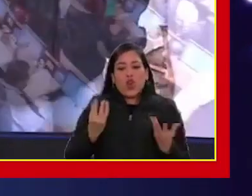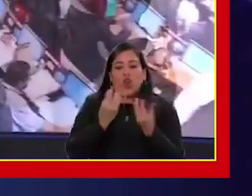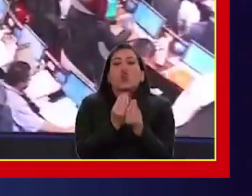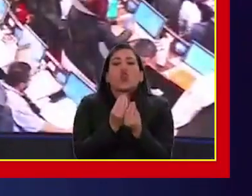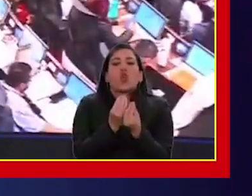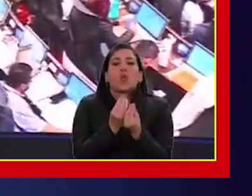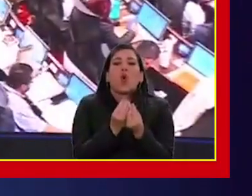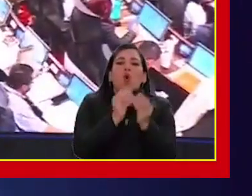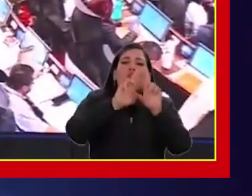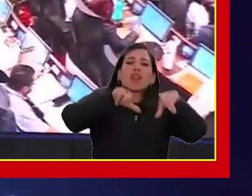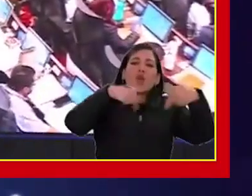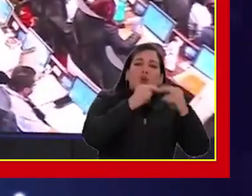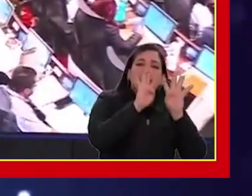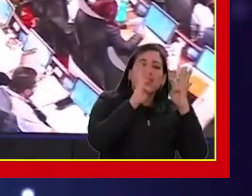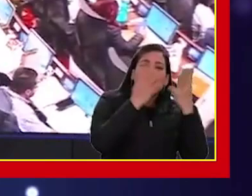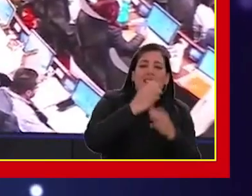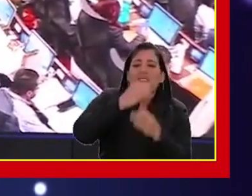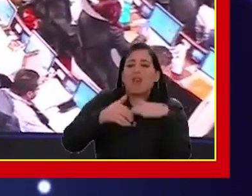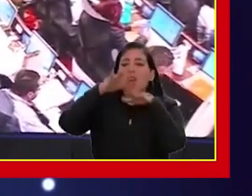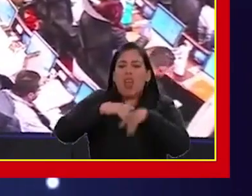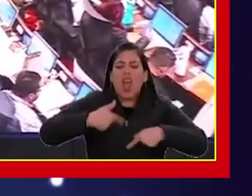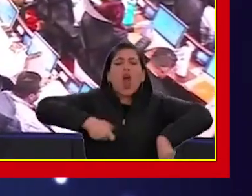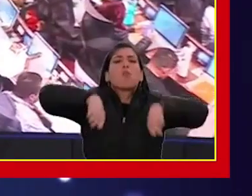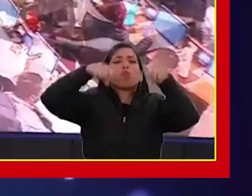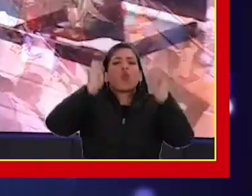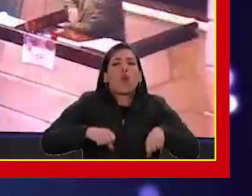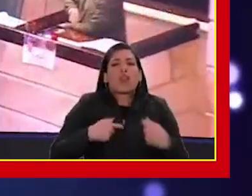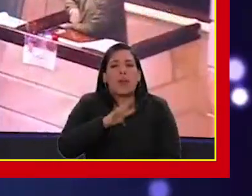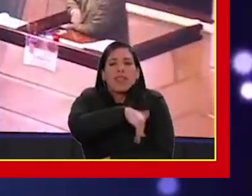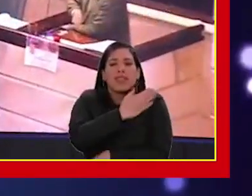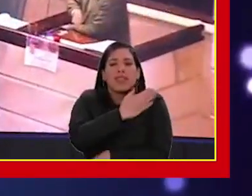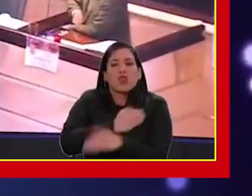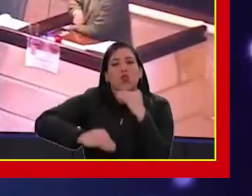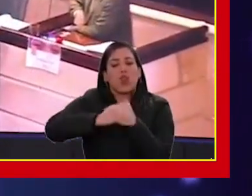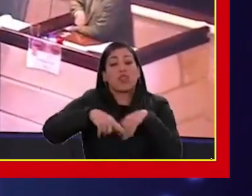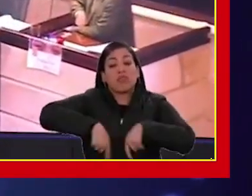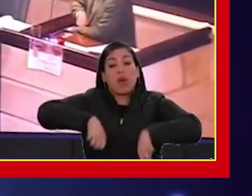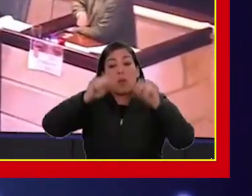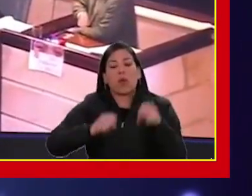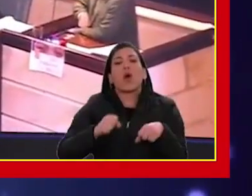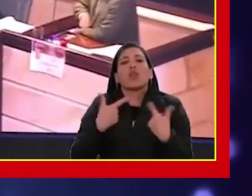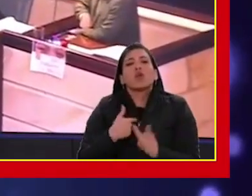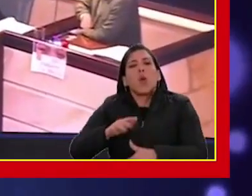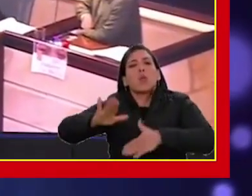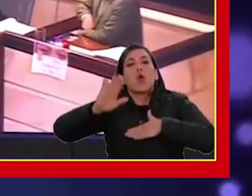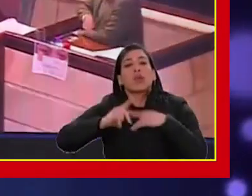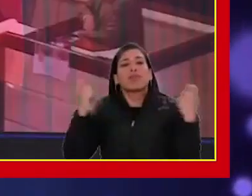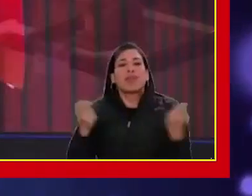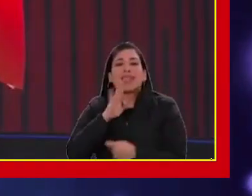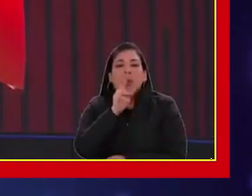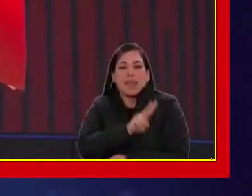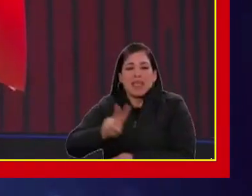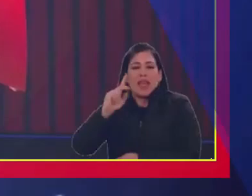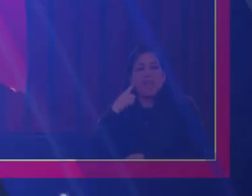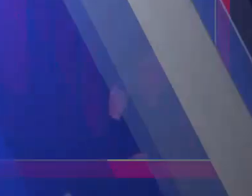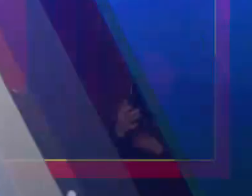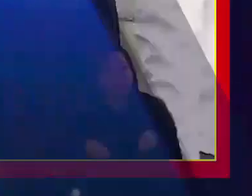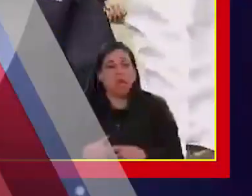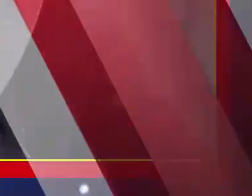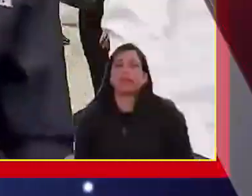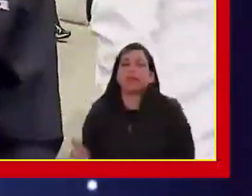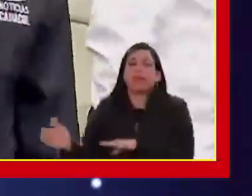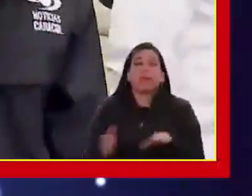lograron que las plenarias de senado y cámara aprobaran la creación del Ministerio de la igualdad bandera y Promesa de campaña de la vicepresidenta Francia